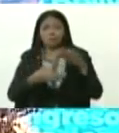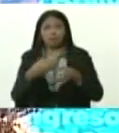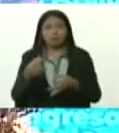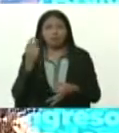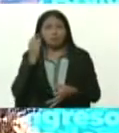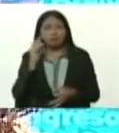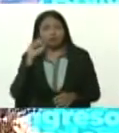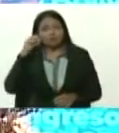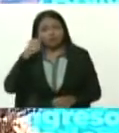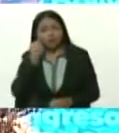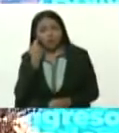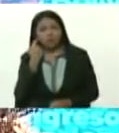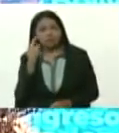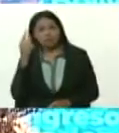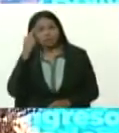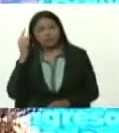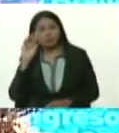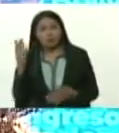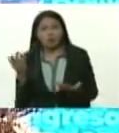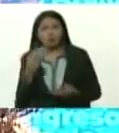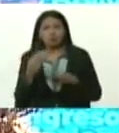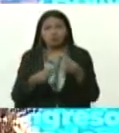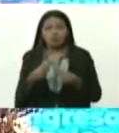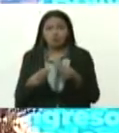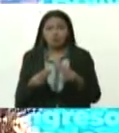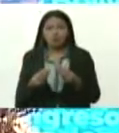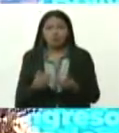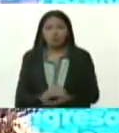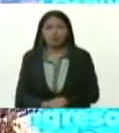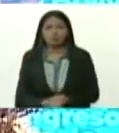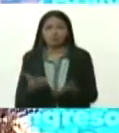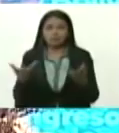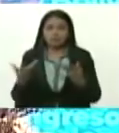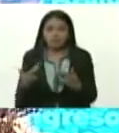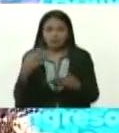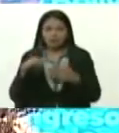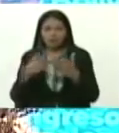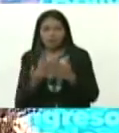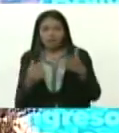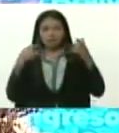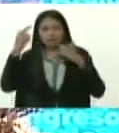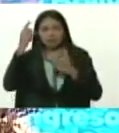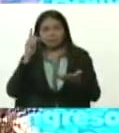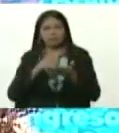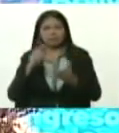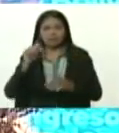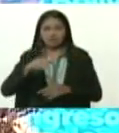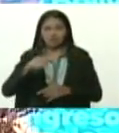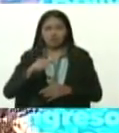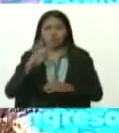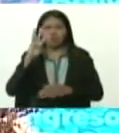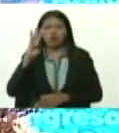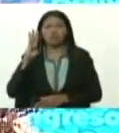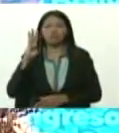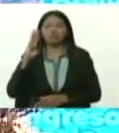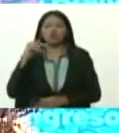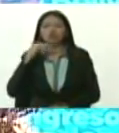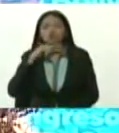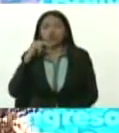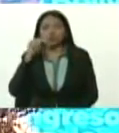nos recuerde ese acto, dónde fue, cómo fue, y traigamos a Chávez presente hoy, 4 de octubre, aquí.